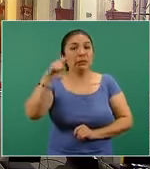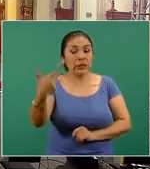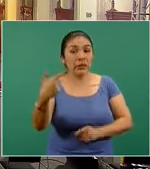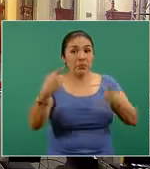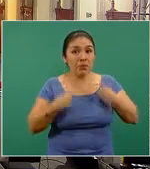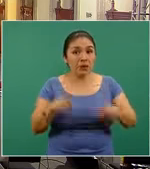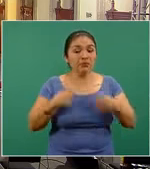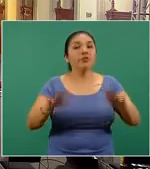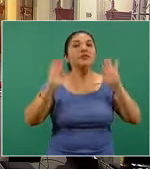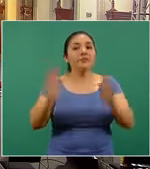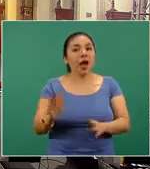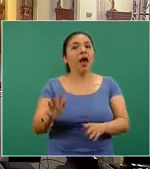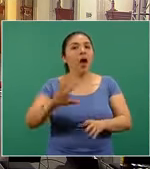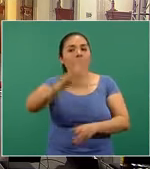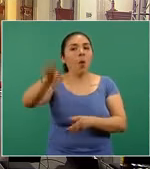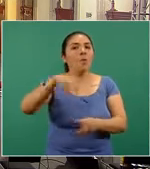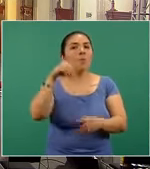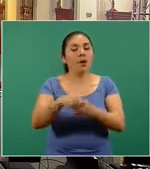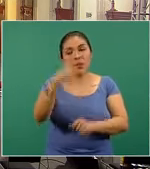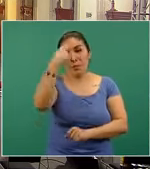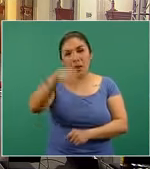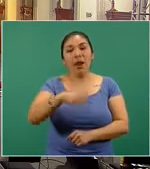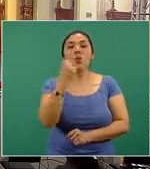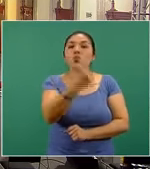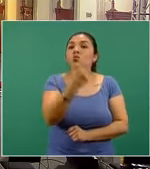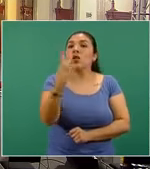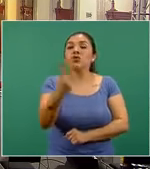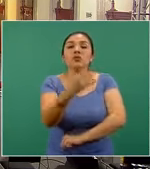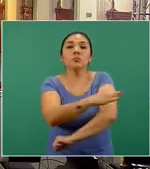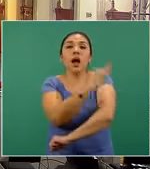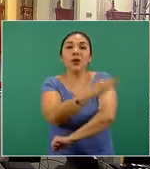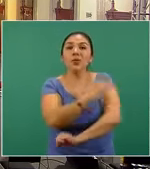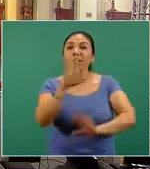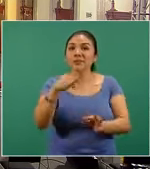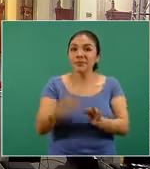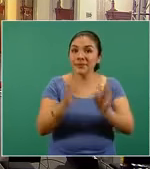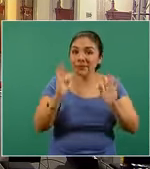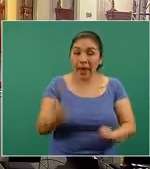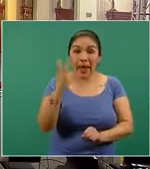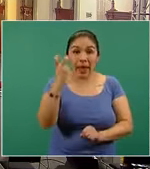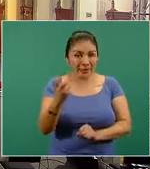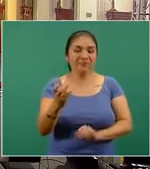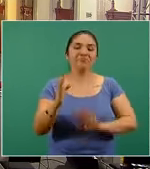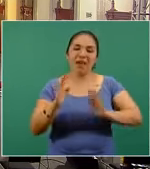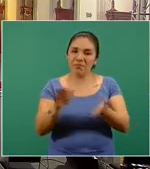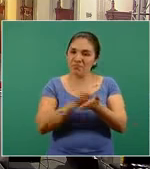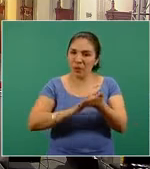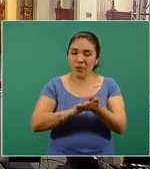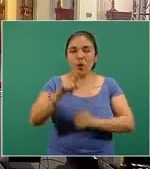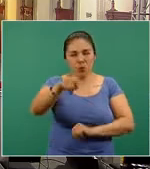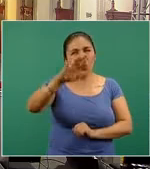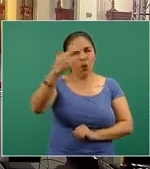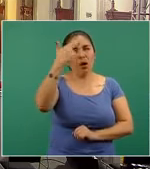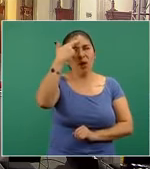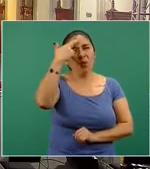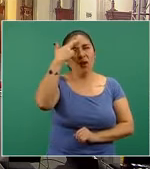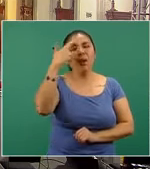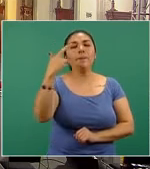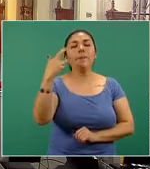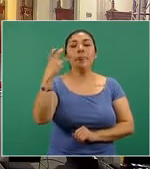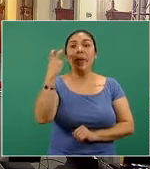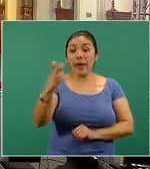17.427, pues tienen ya la cobertura de las 2 dosis, por lo tanto el esquema completo. Y como ustedes recordarán,